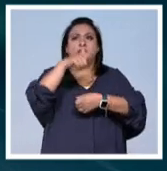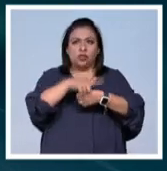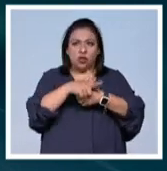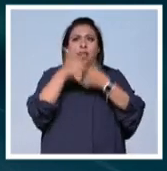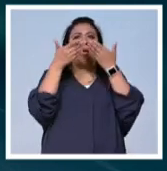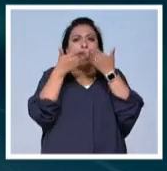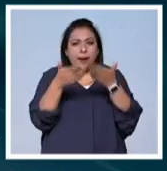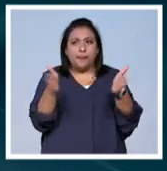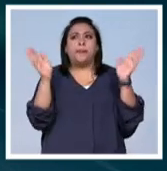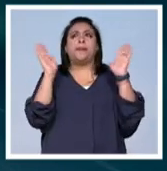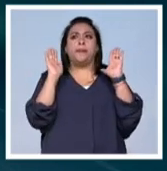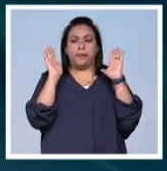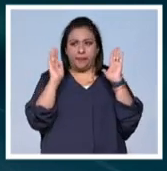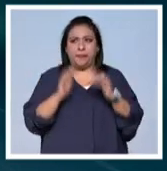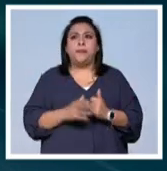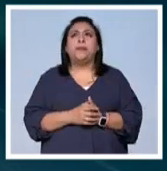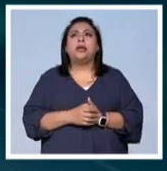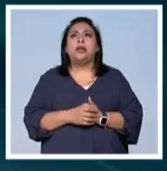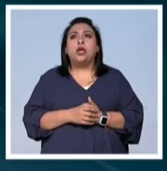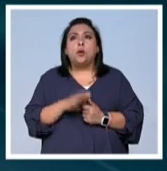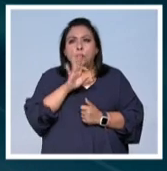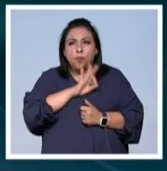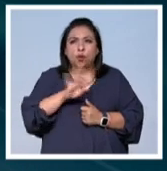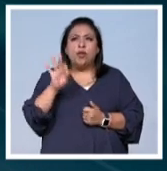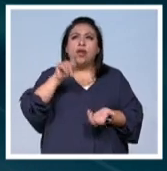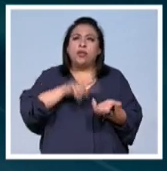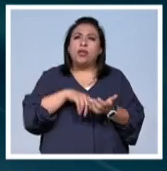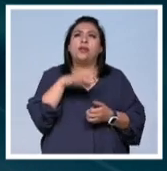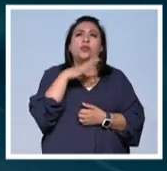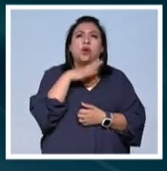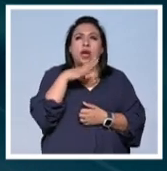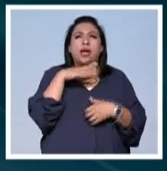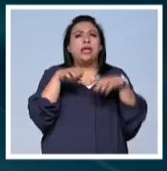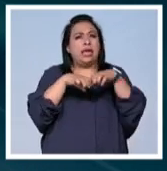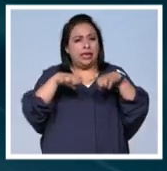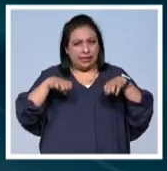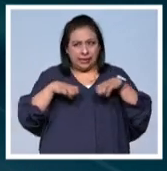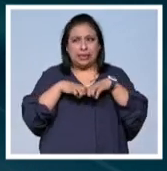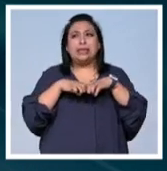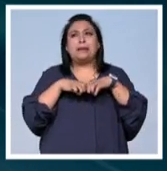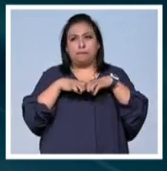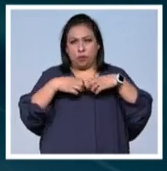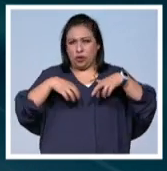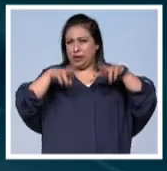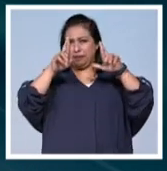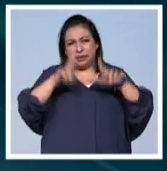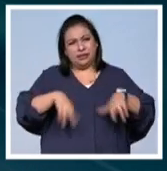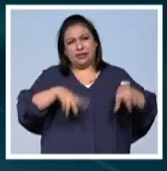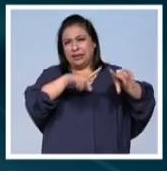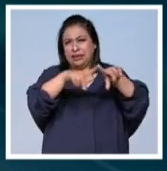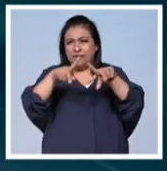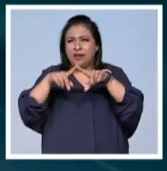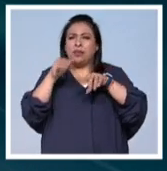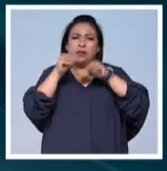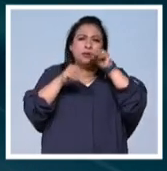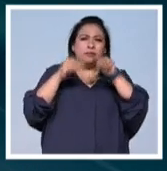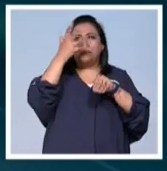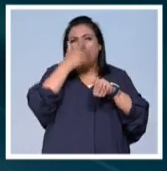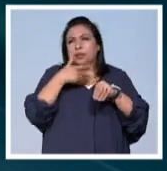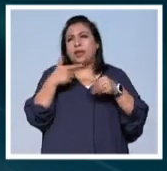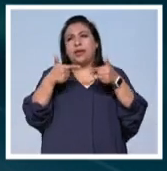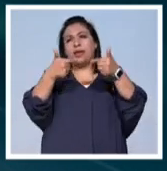un espíritu de abrir de de poder conformar un equipo que sea digamos representativo de diferentes estéticas de